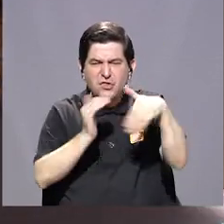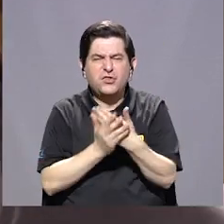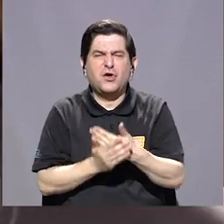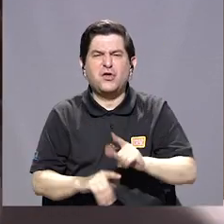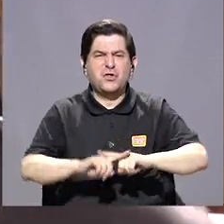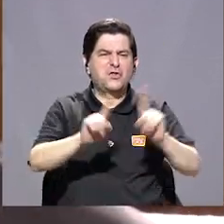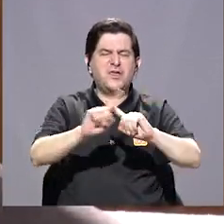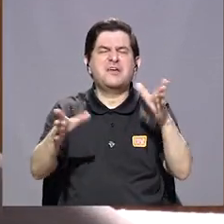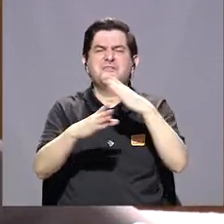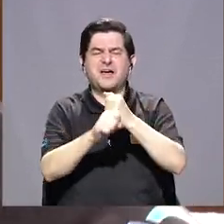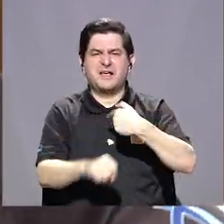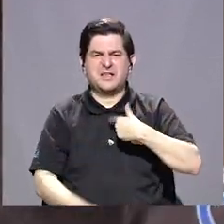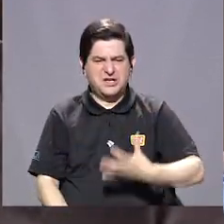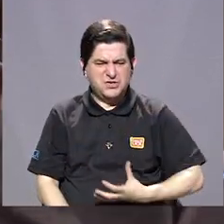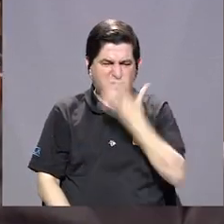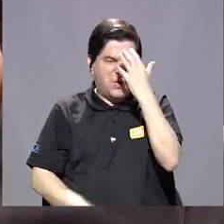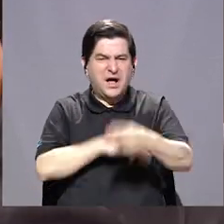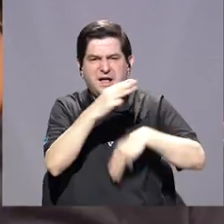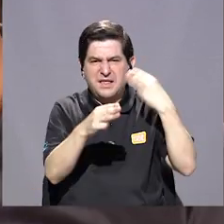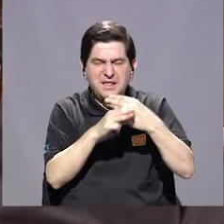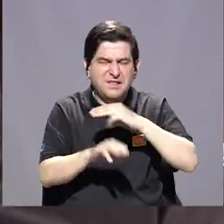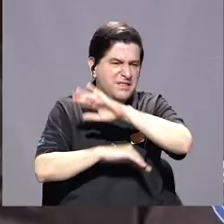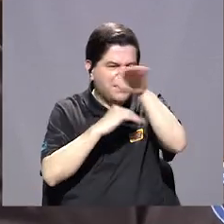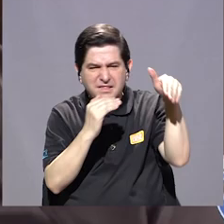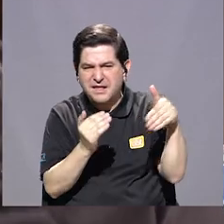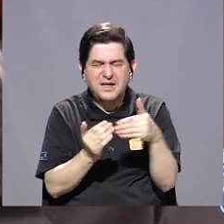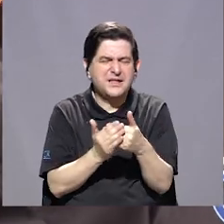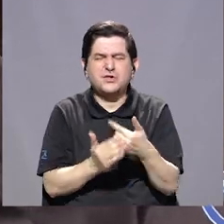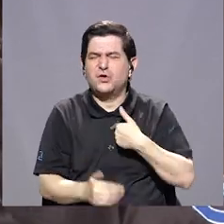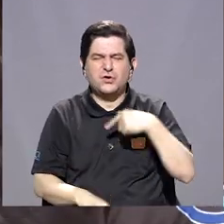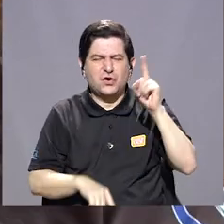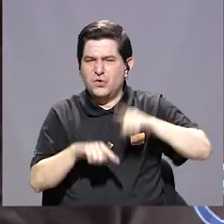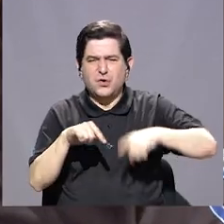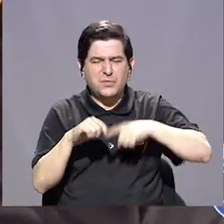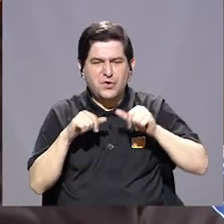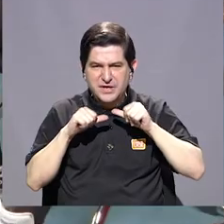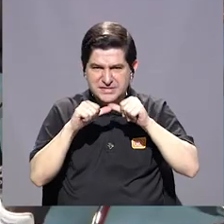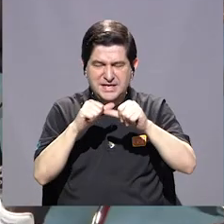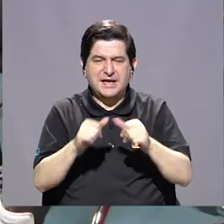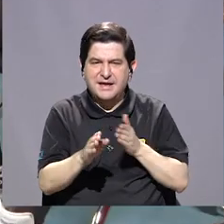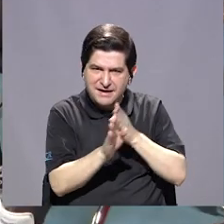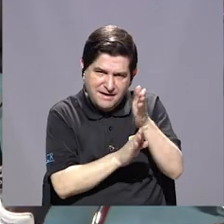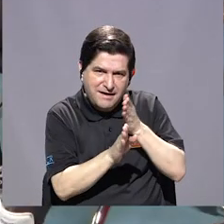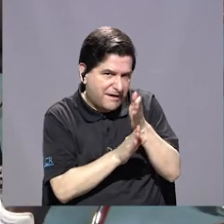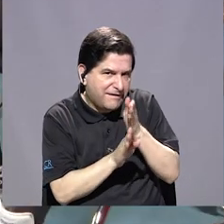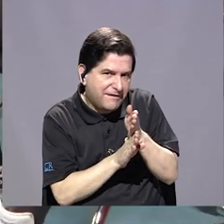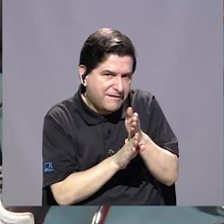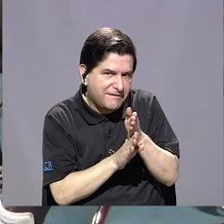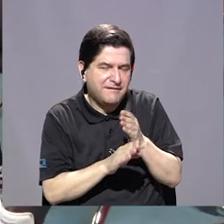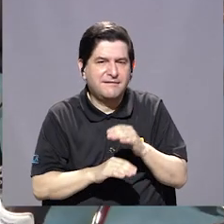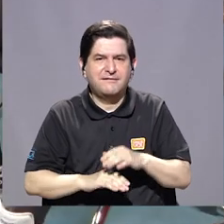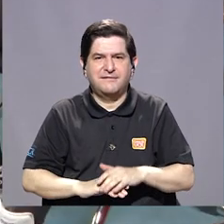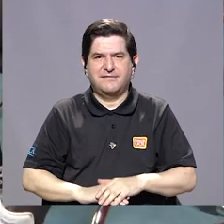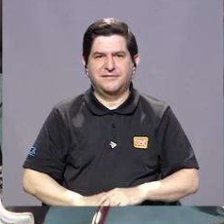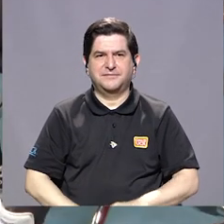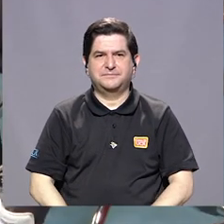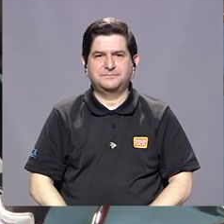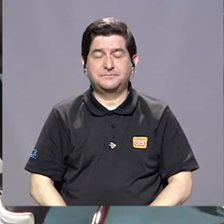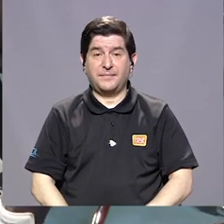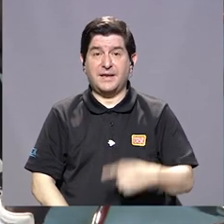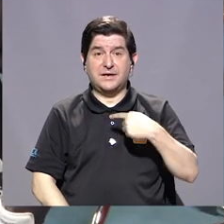además yo estaba muy enojada con el mundo y con todo porque no había podido seguir mi carrera. Y